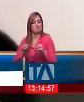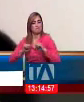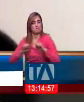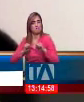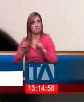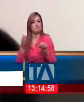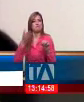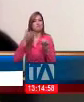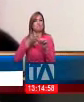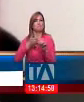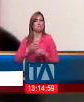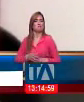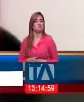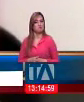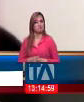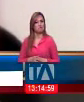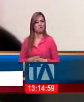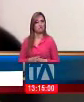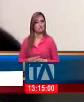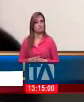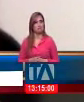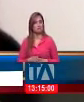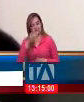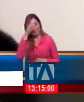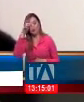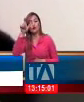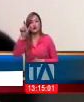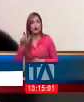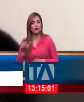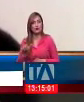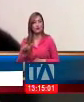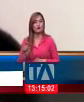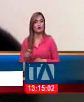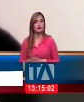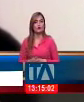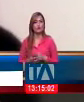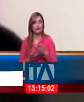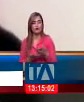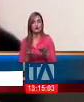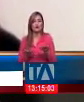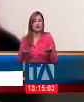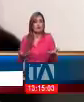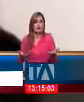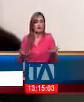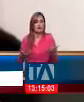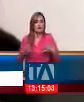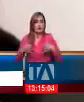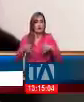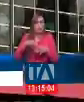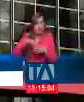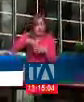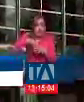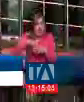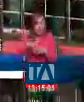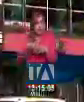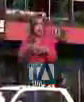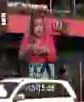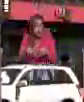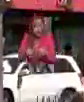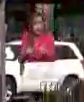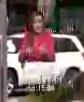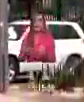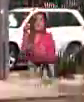y finalidad, aspectos que inciden en la cultura ciudadana que esperamos que incentive la sostenibilidad de los fondos. Según